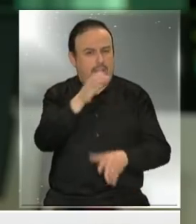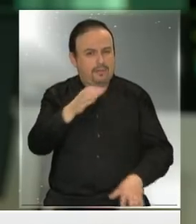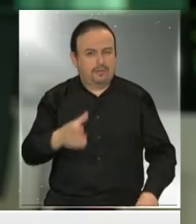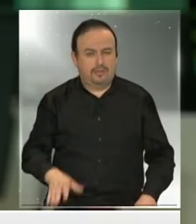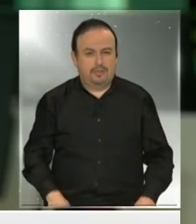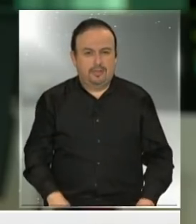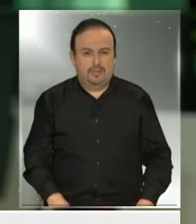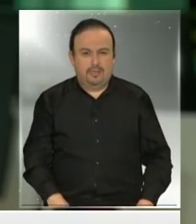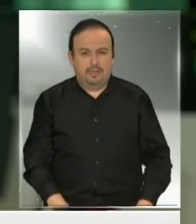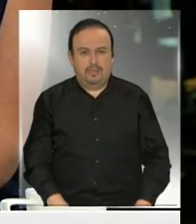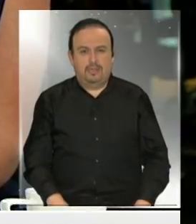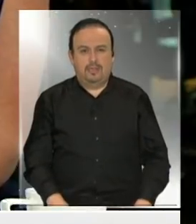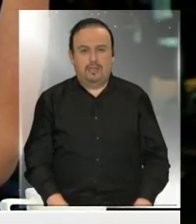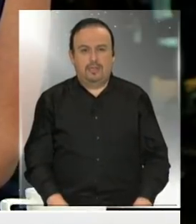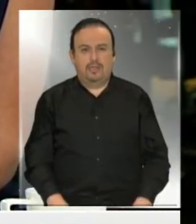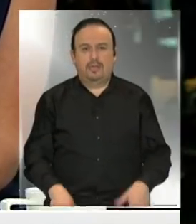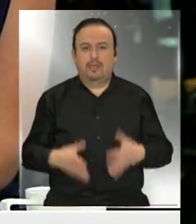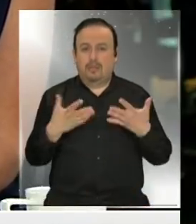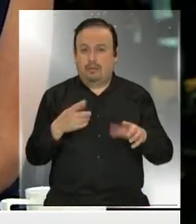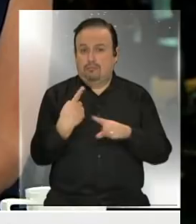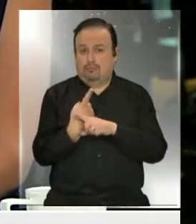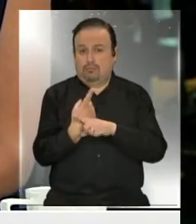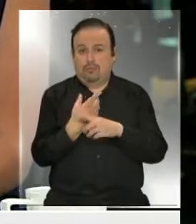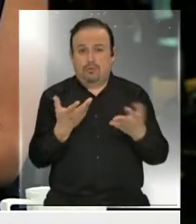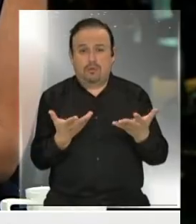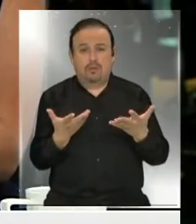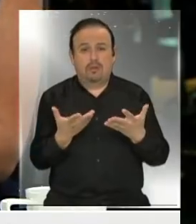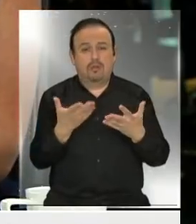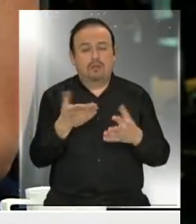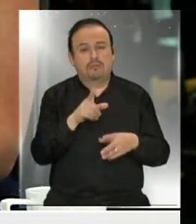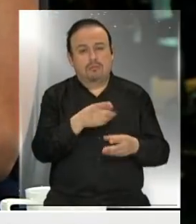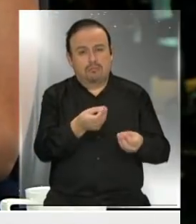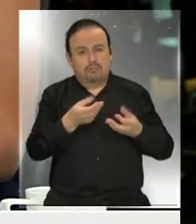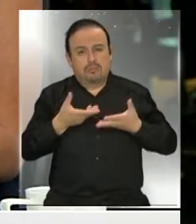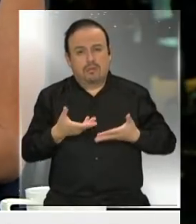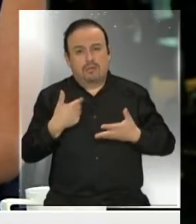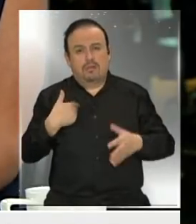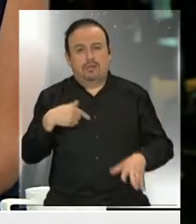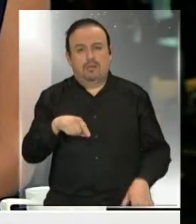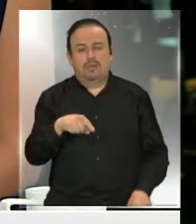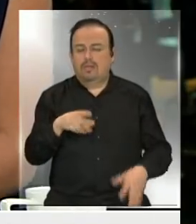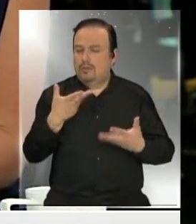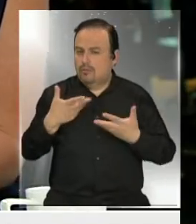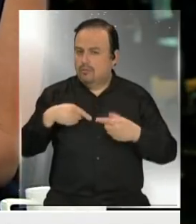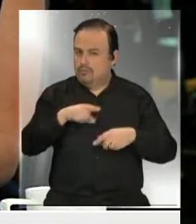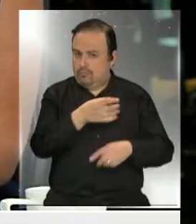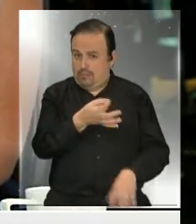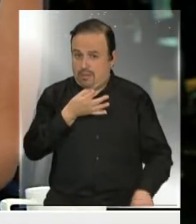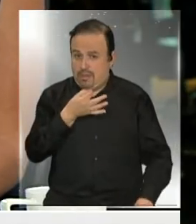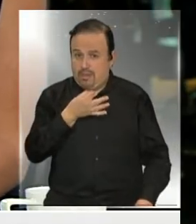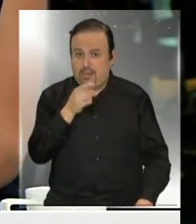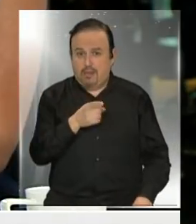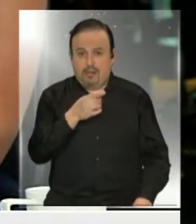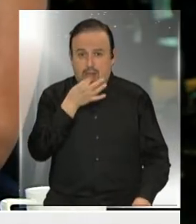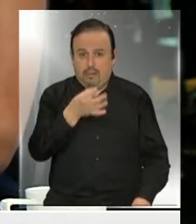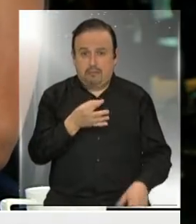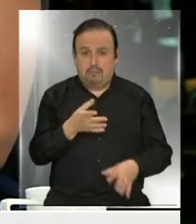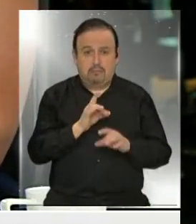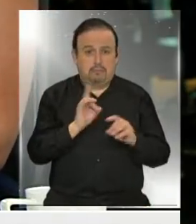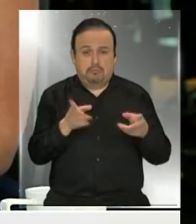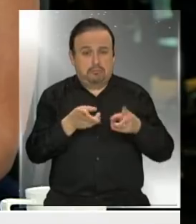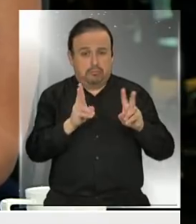y quiero bueno quería levantar en el en el diálogo precisamente y conocerlo las puertas de salir justamente de lo que usted está enfatizando